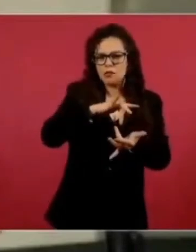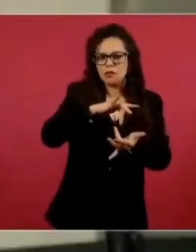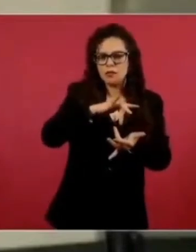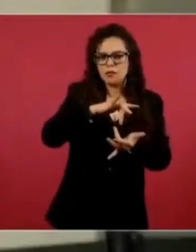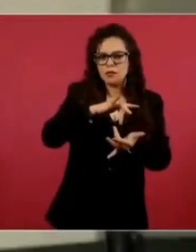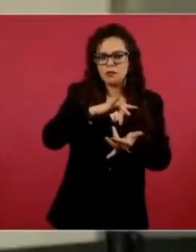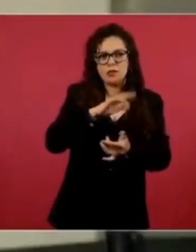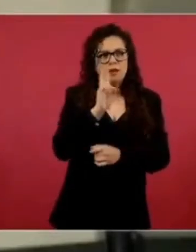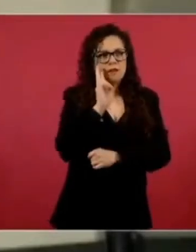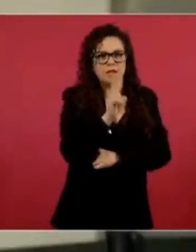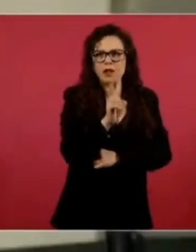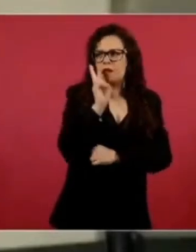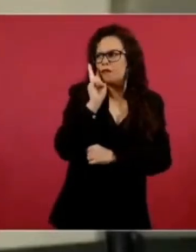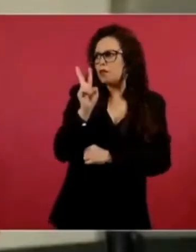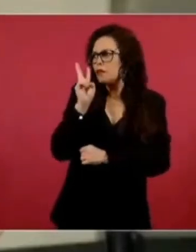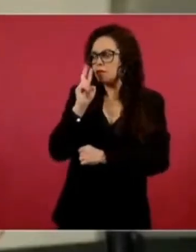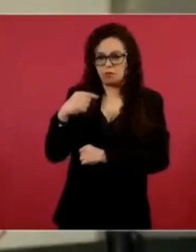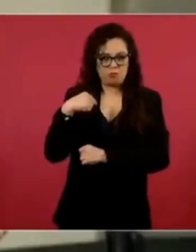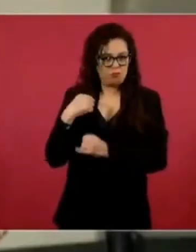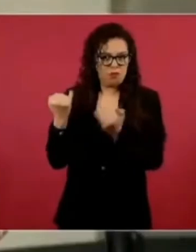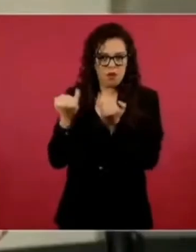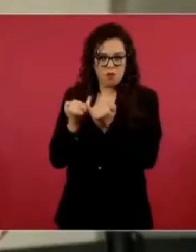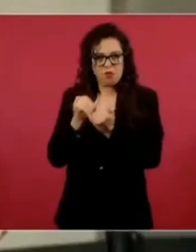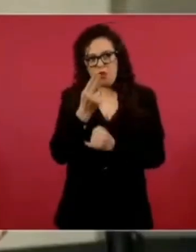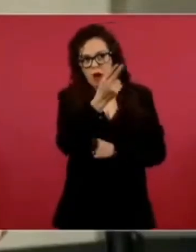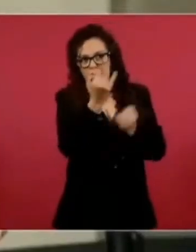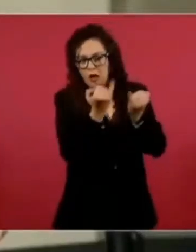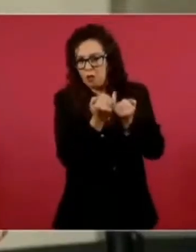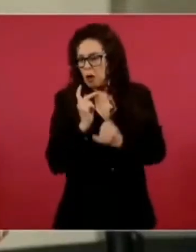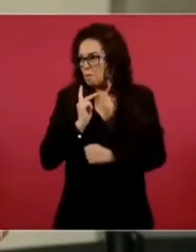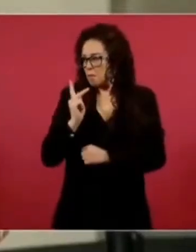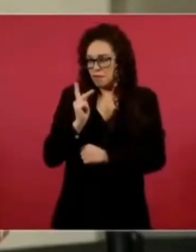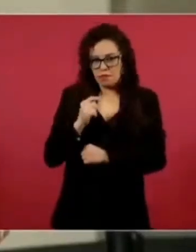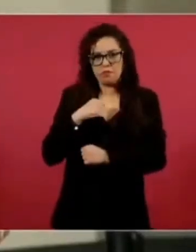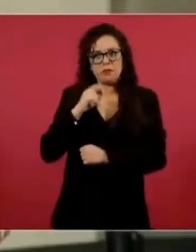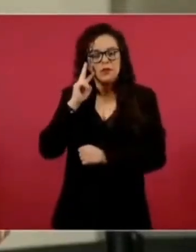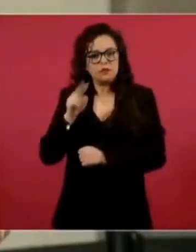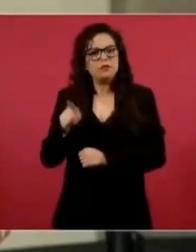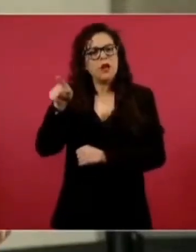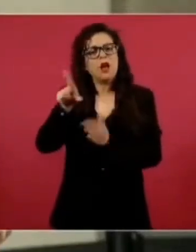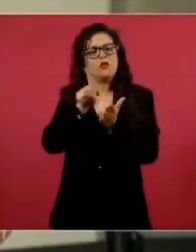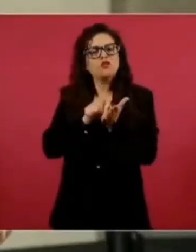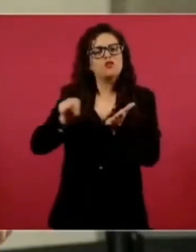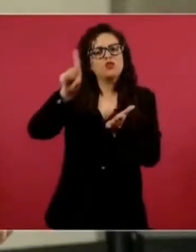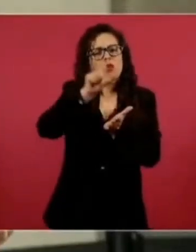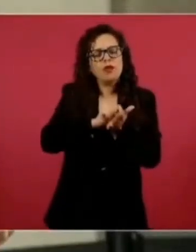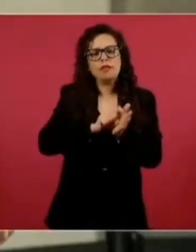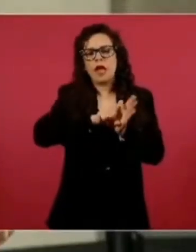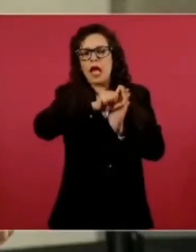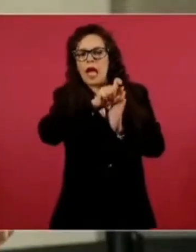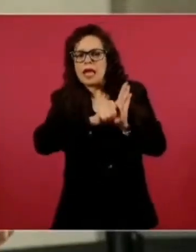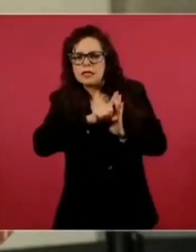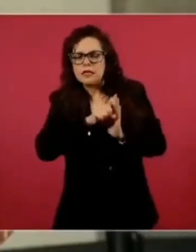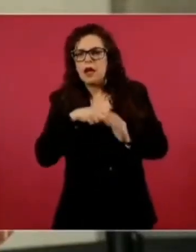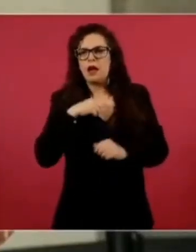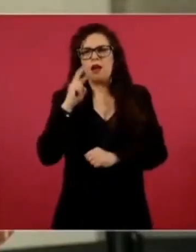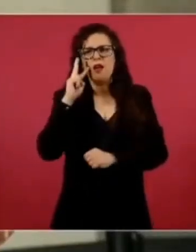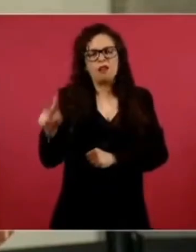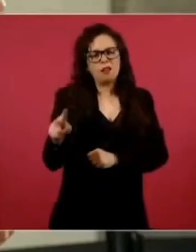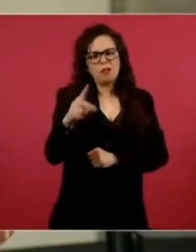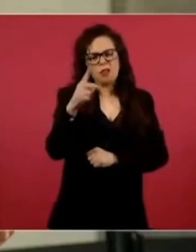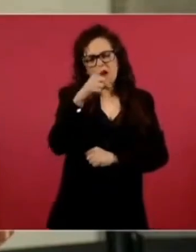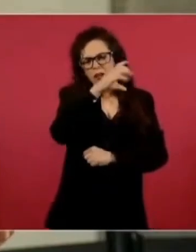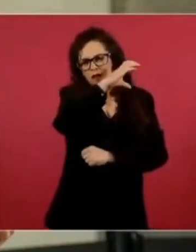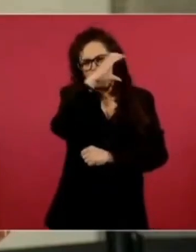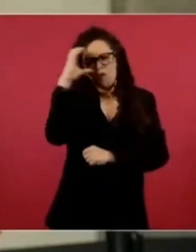también vemos muchas redes sociales. Entonces, en Twitter vi una foto, en Instagram vi una foto que me llamó la atención, que decía